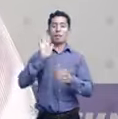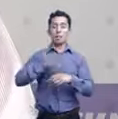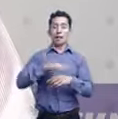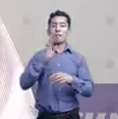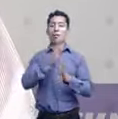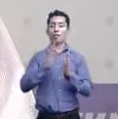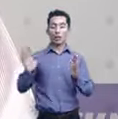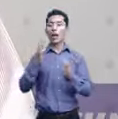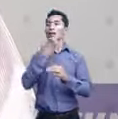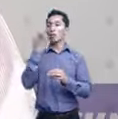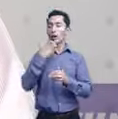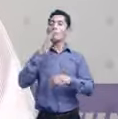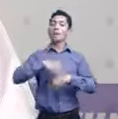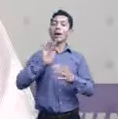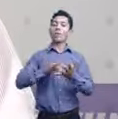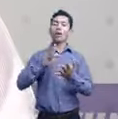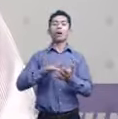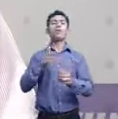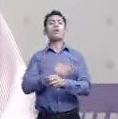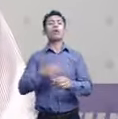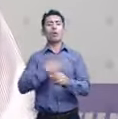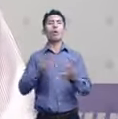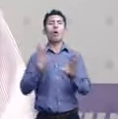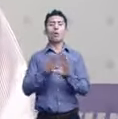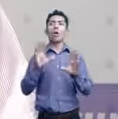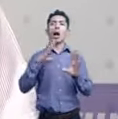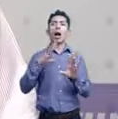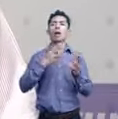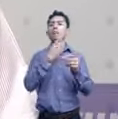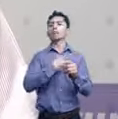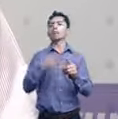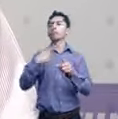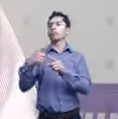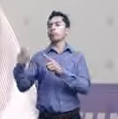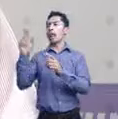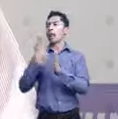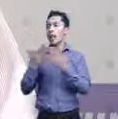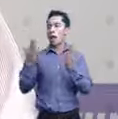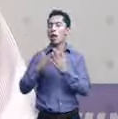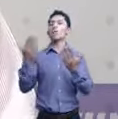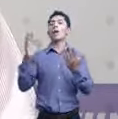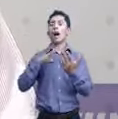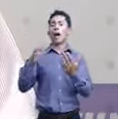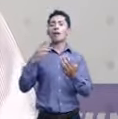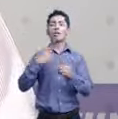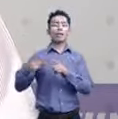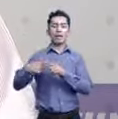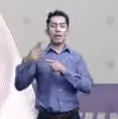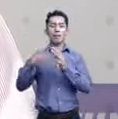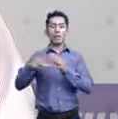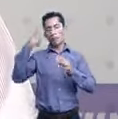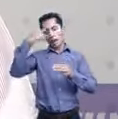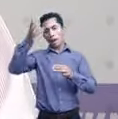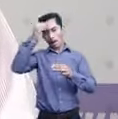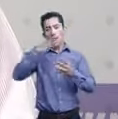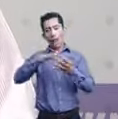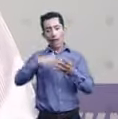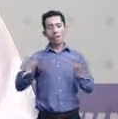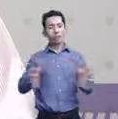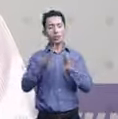las bibliotecas escolares, gestionando una amplia variedad de libros y recursos educativos para fomentar la